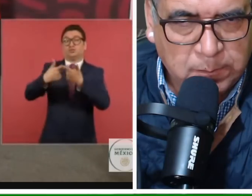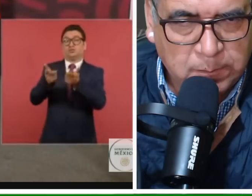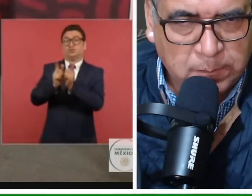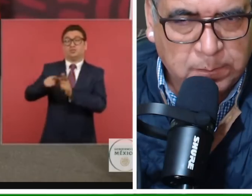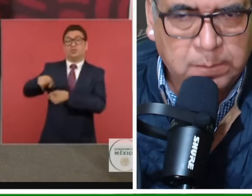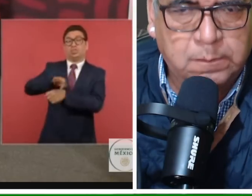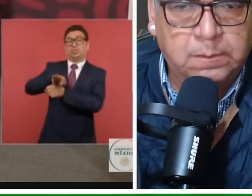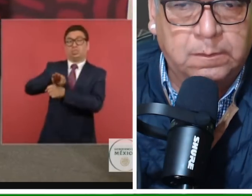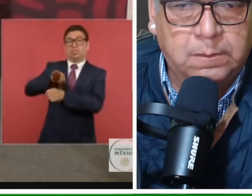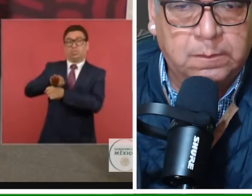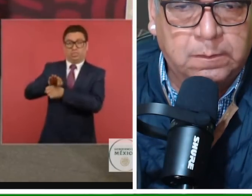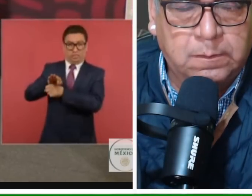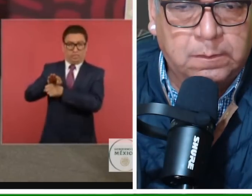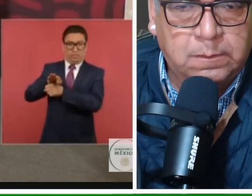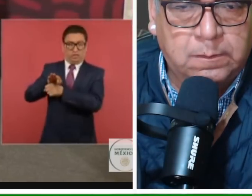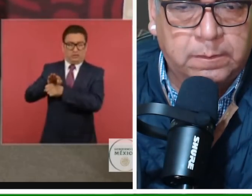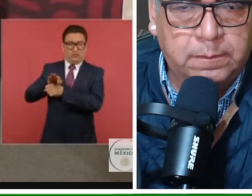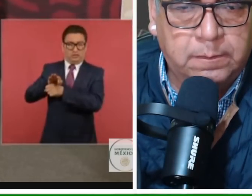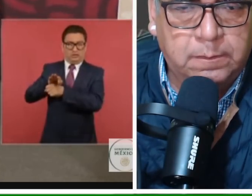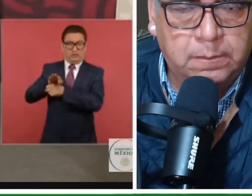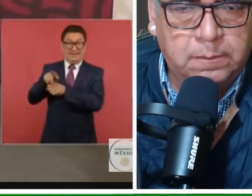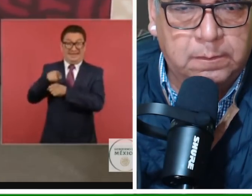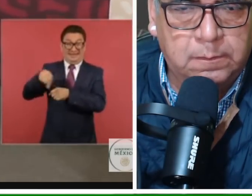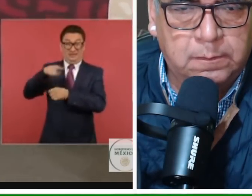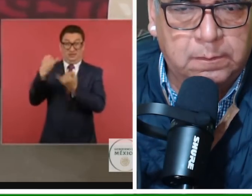y tener la influencia